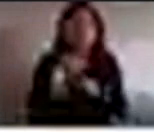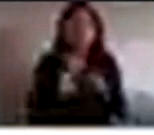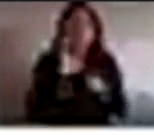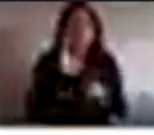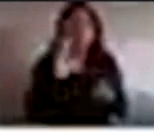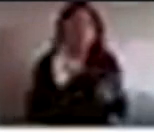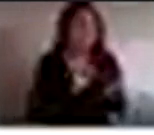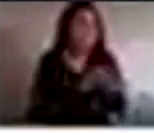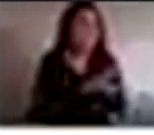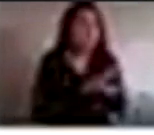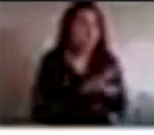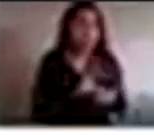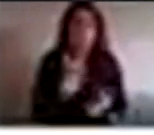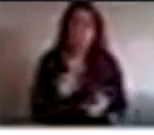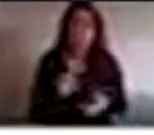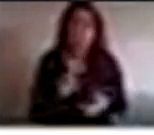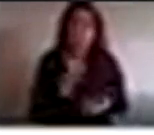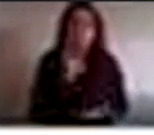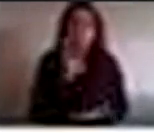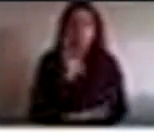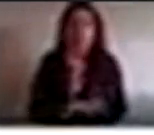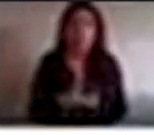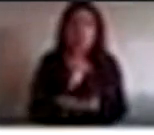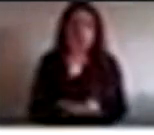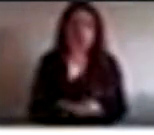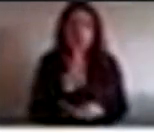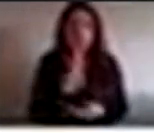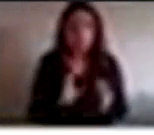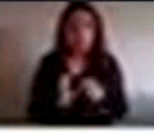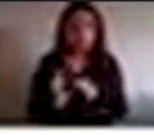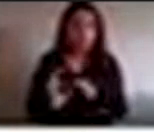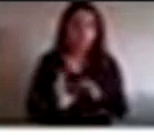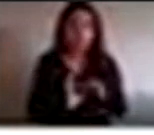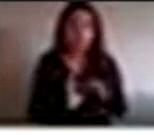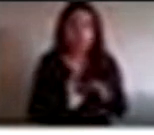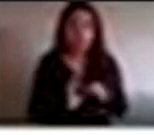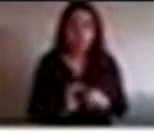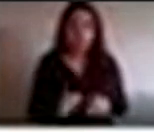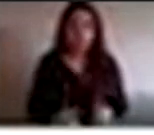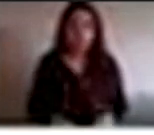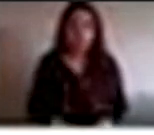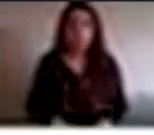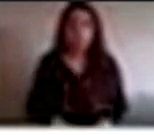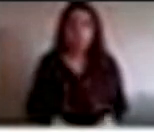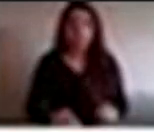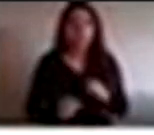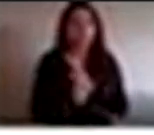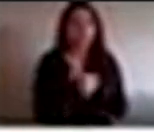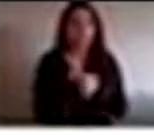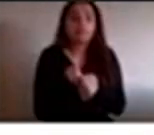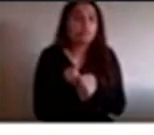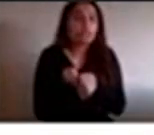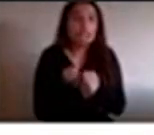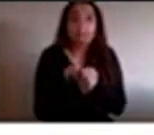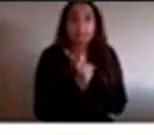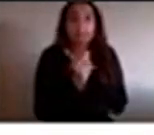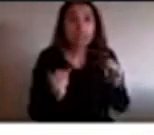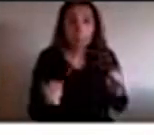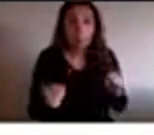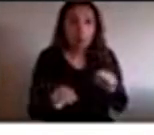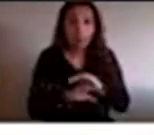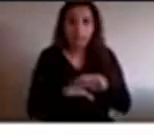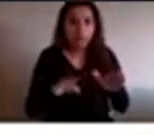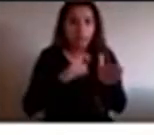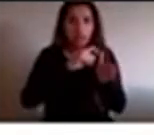Claro, es claro entonces que, digamos, no se puede obviamente terminar el contrato de trabajo por la discapacidad, sino se puede